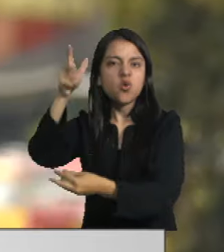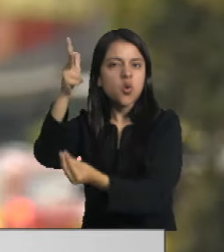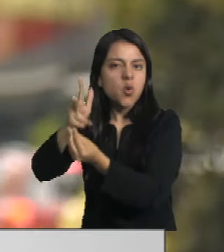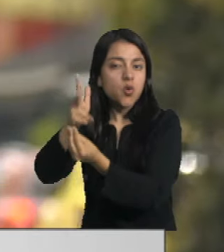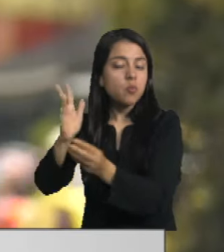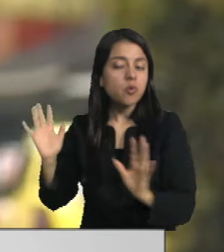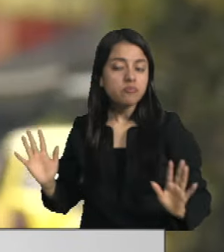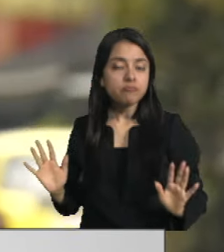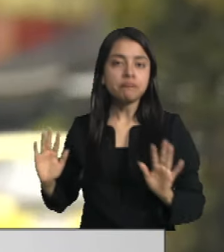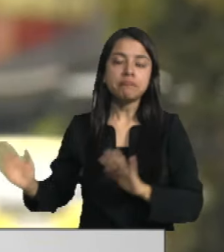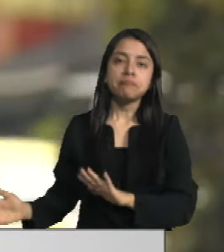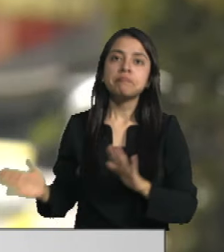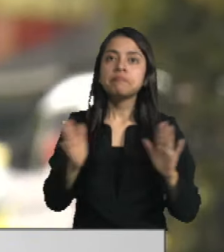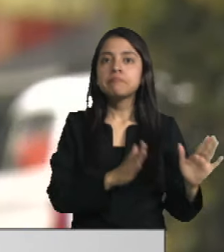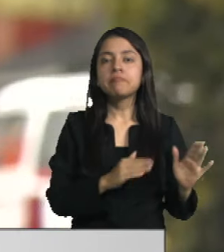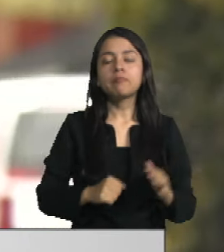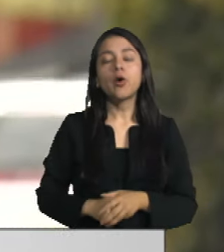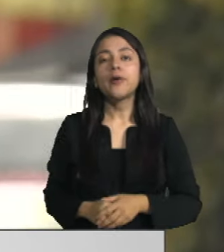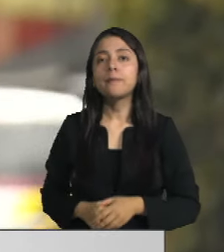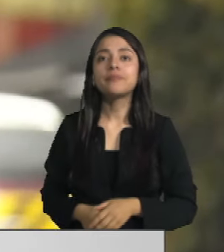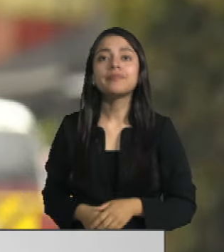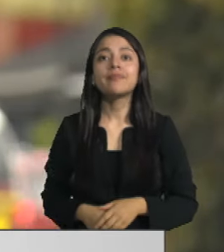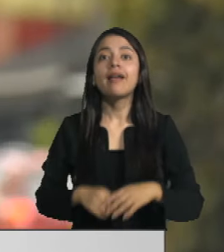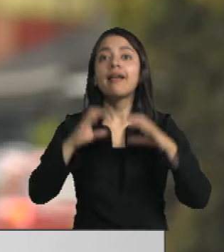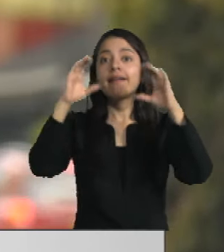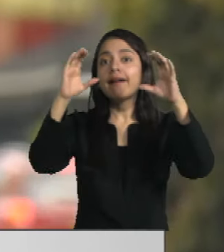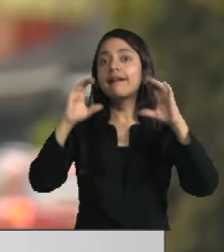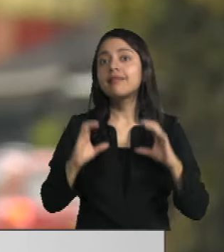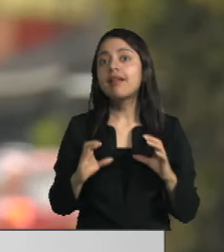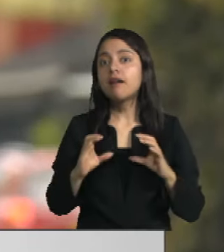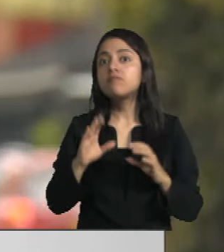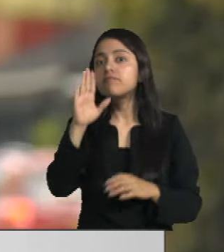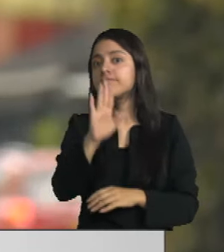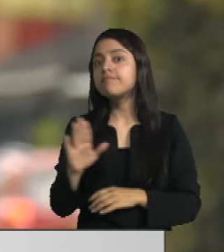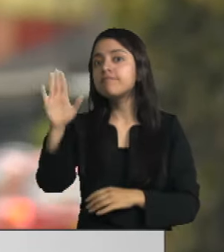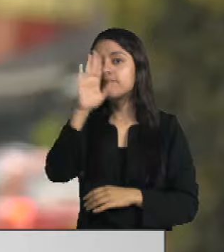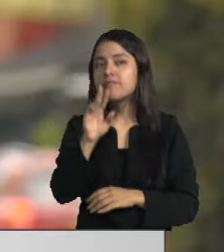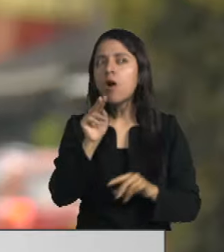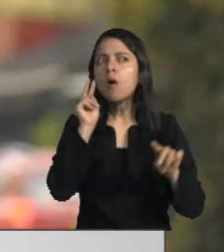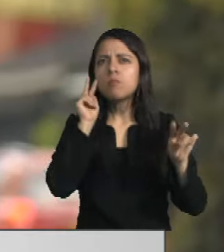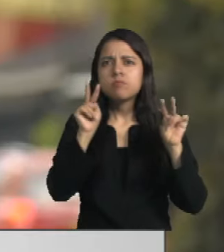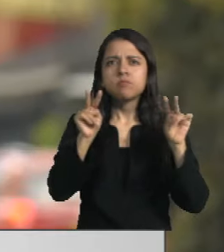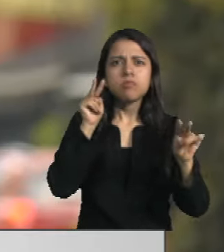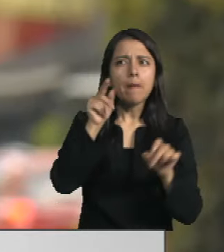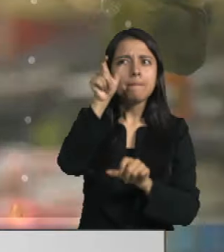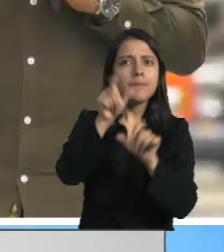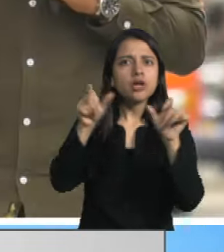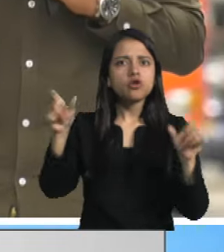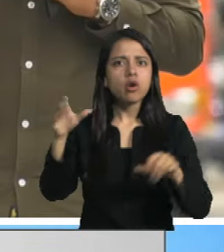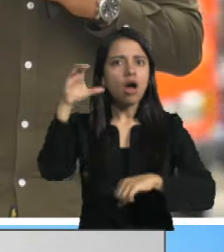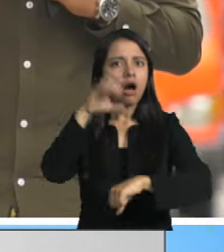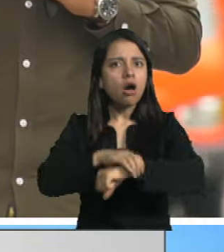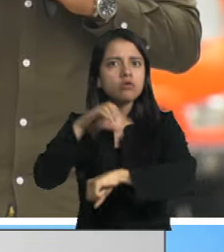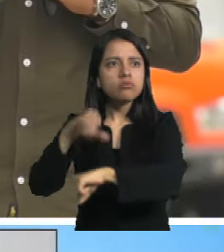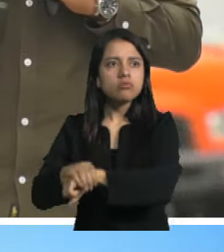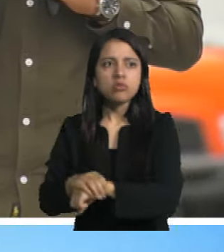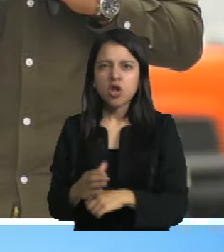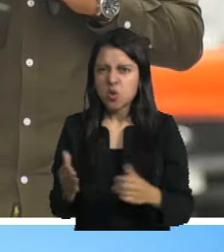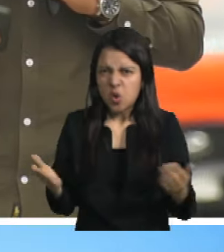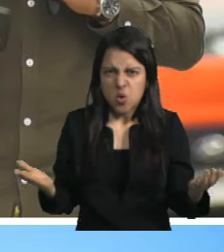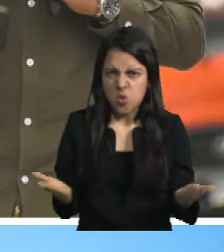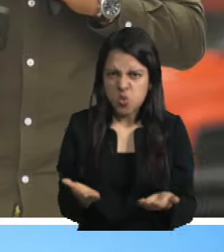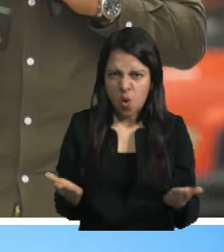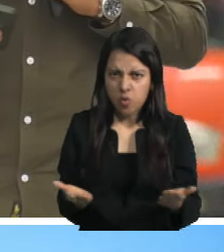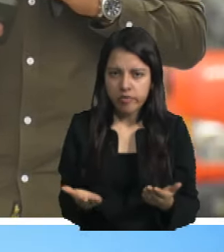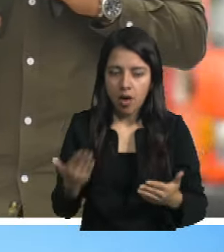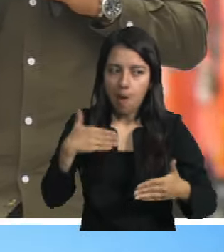importante noticia, está en el departamento de Caquetá, que tiene que ver con la captura de diferentes personas que iban en un vehículo con más de 600